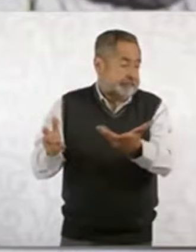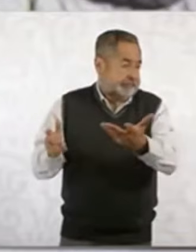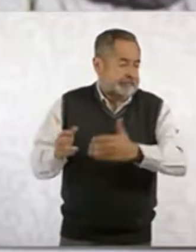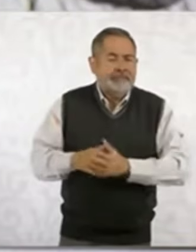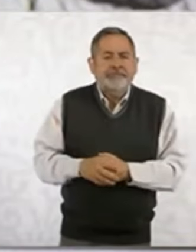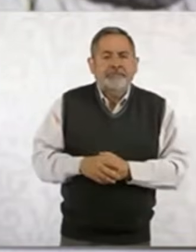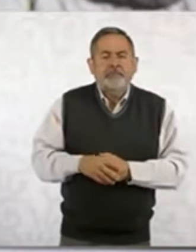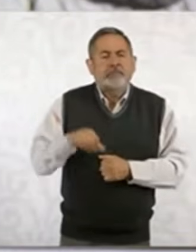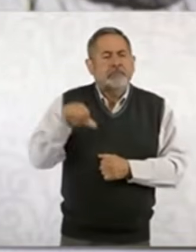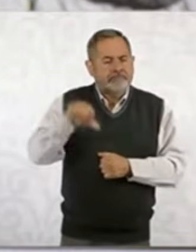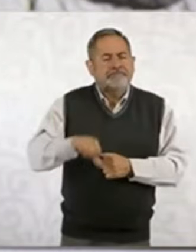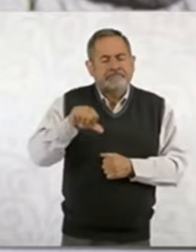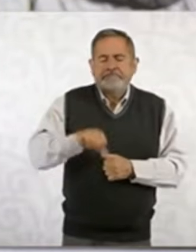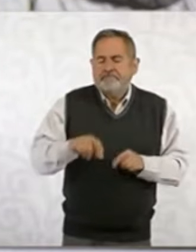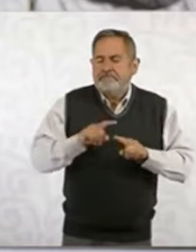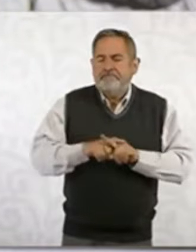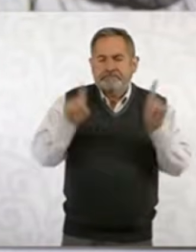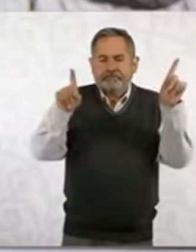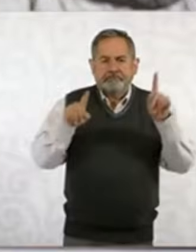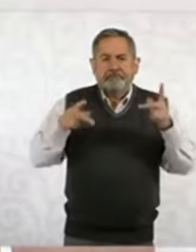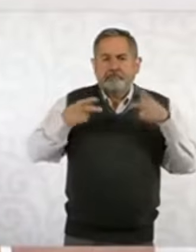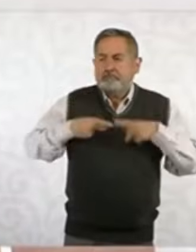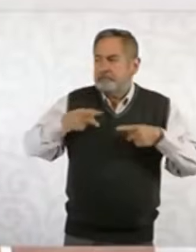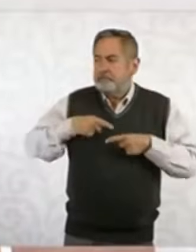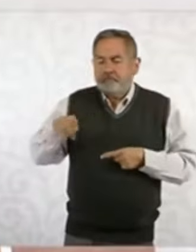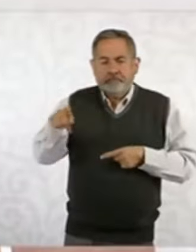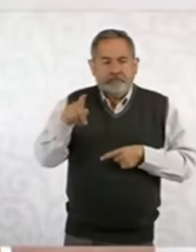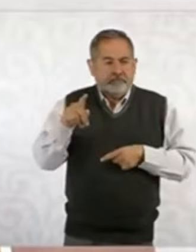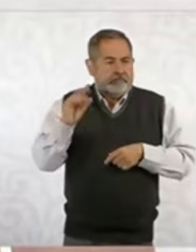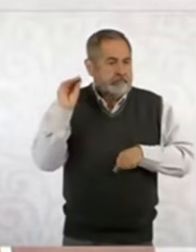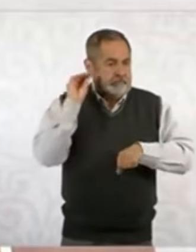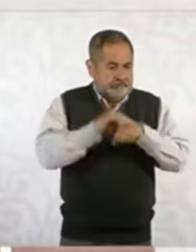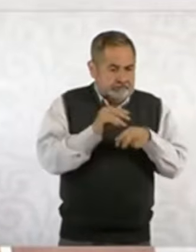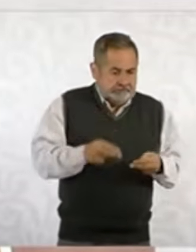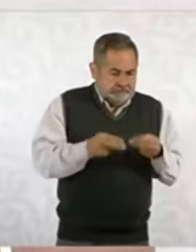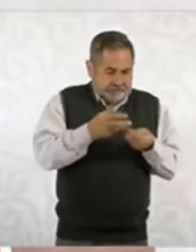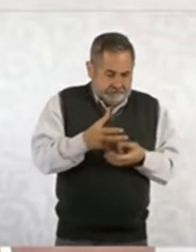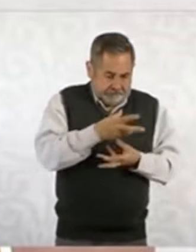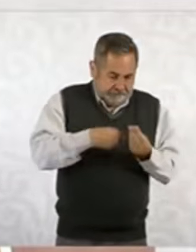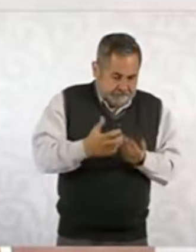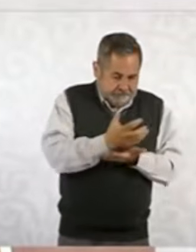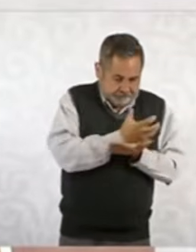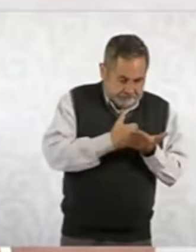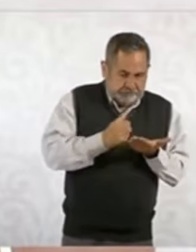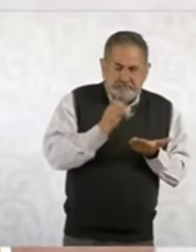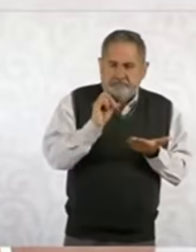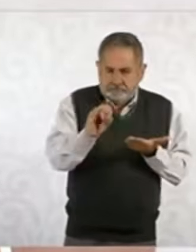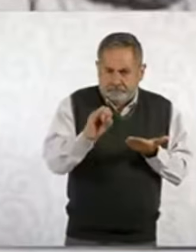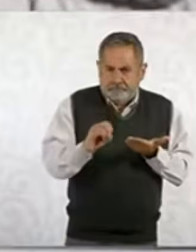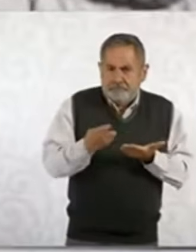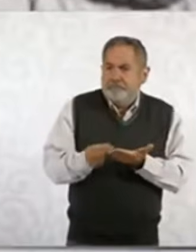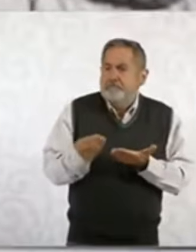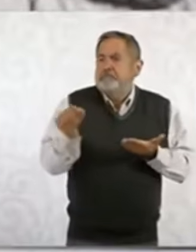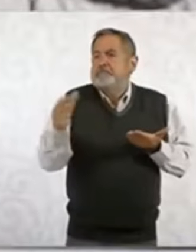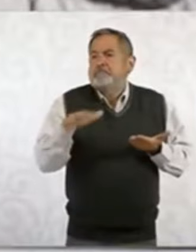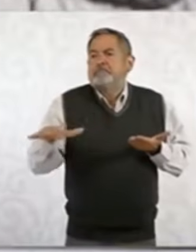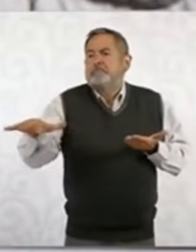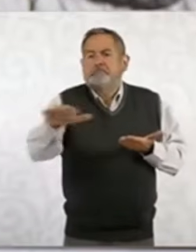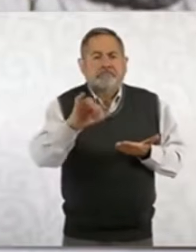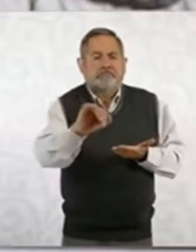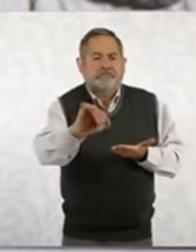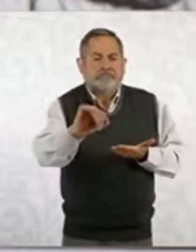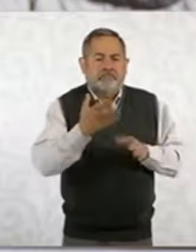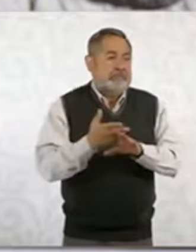lo que puede recibir un inversionista en México, pues es mucho más de lo que en